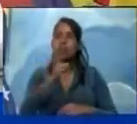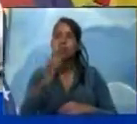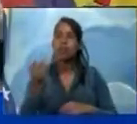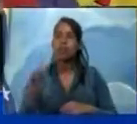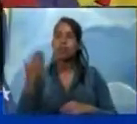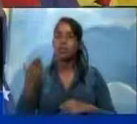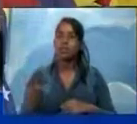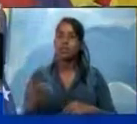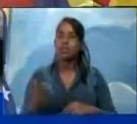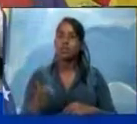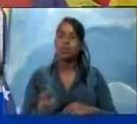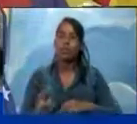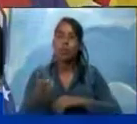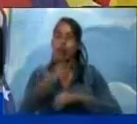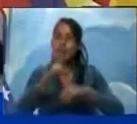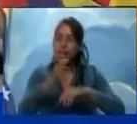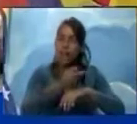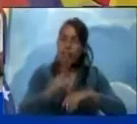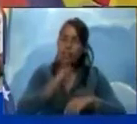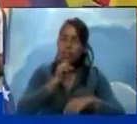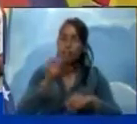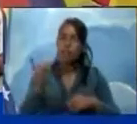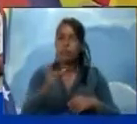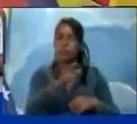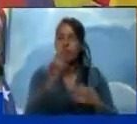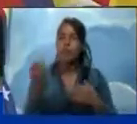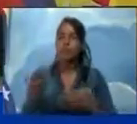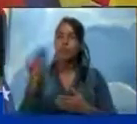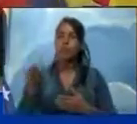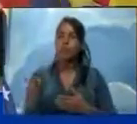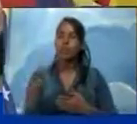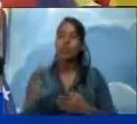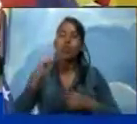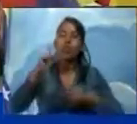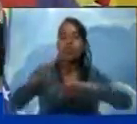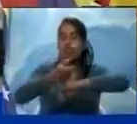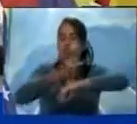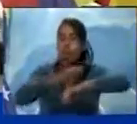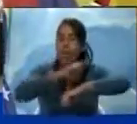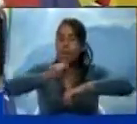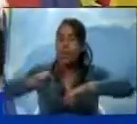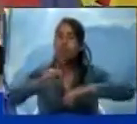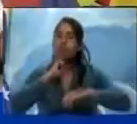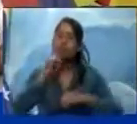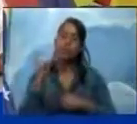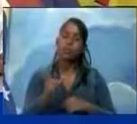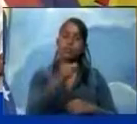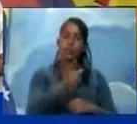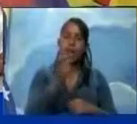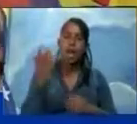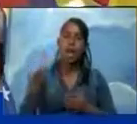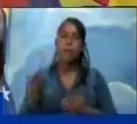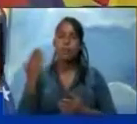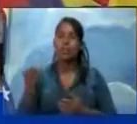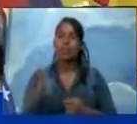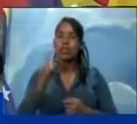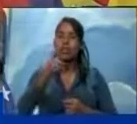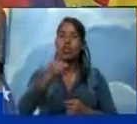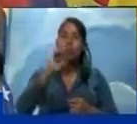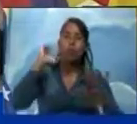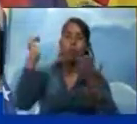importante. Un alcalde es una persona importante. Un gobernador es una persona importante.